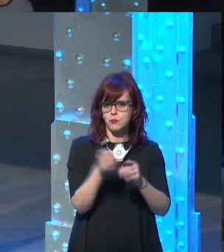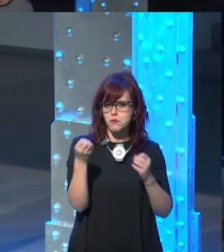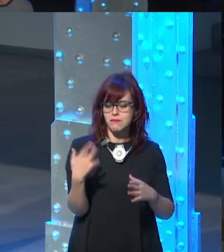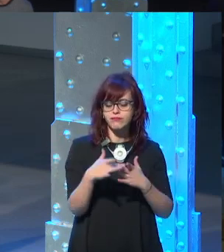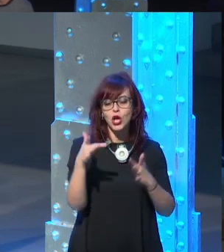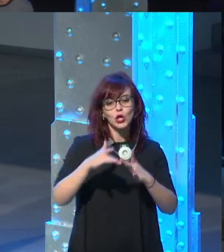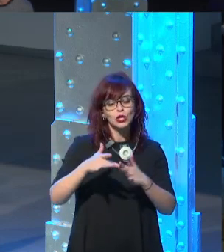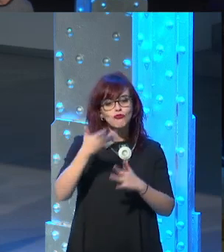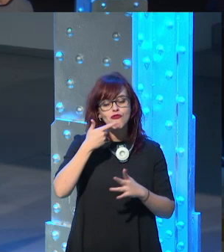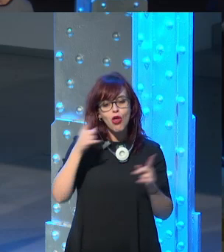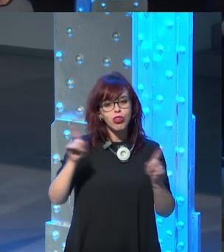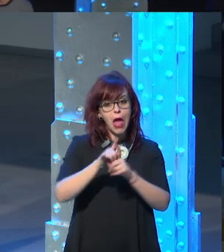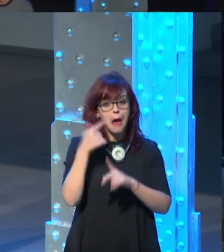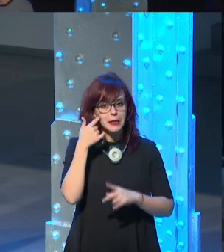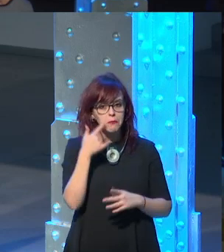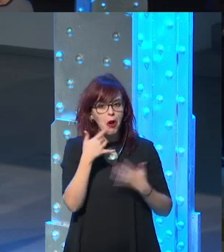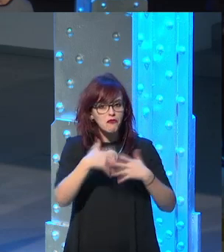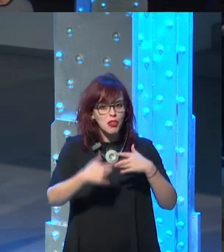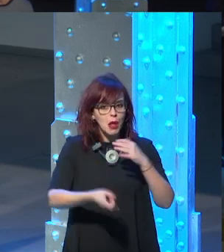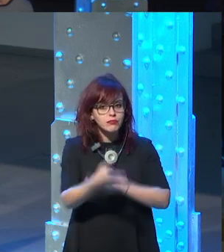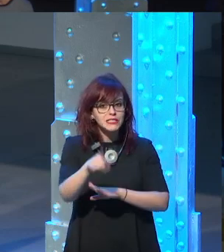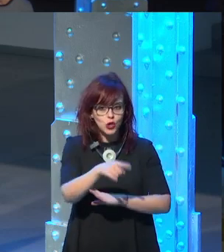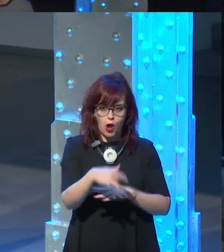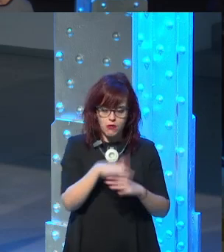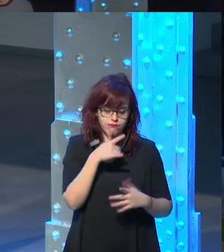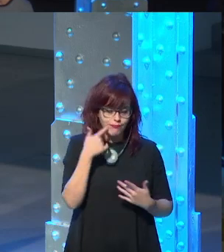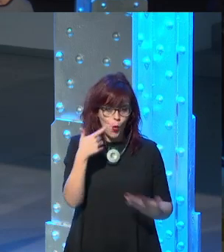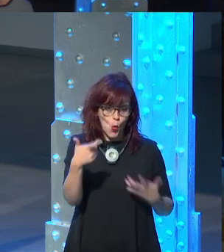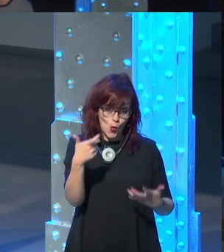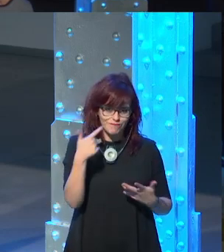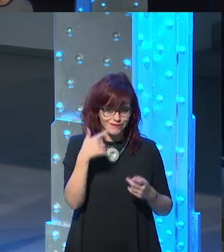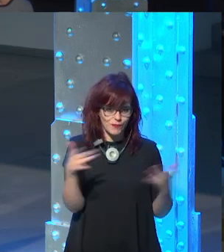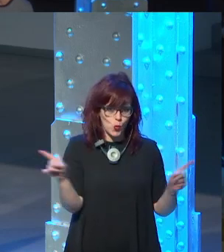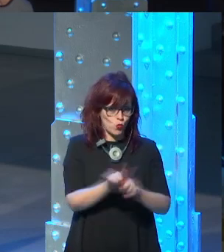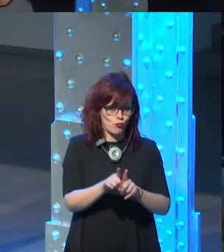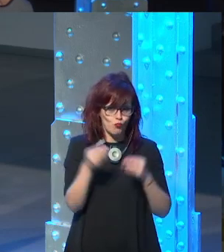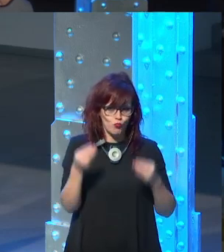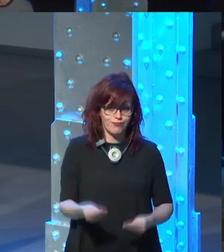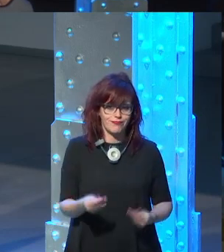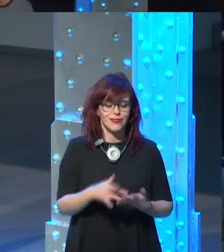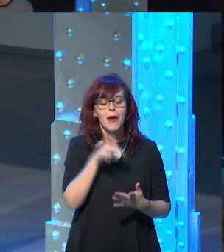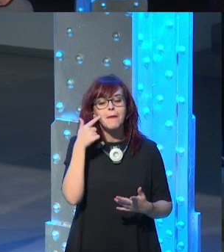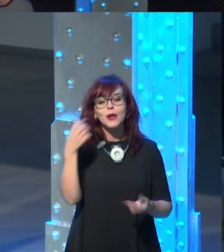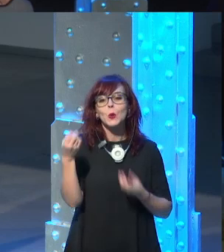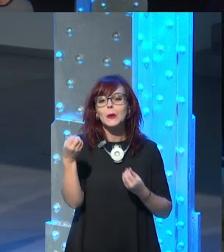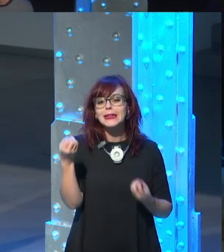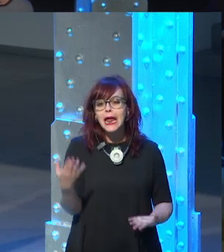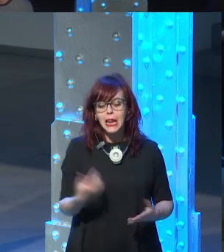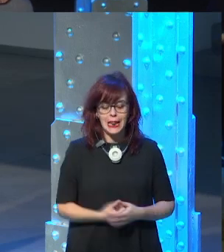se conocieran, si había chispa o no, y hubo chispa. Sí, la hubo. ¿Y qué tal? ¿Cómo fue?